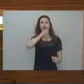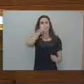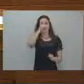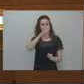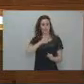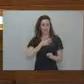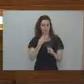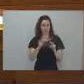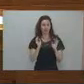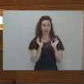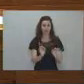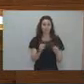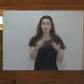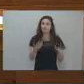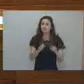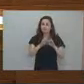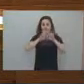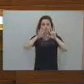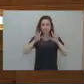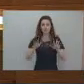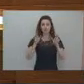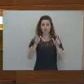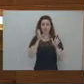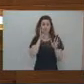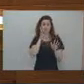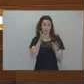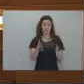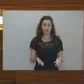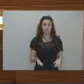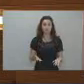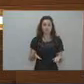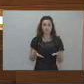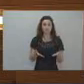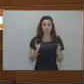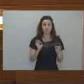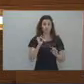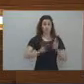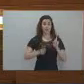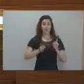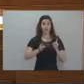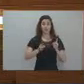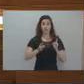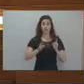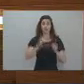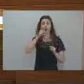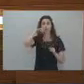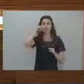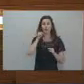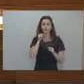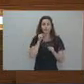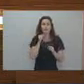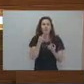política y desde luego, seguramente, la decisión que adoptó finalmente Felipe González no